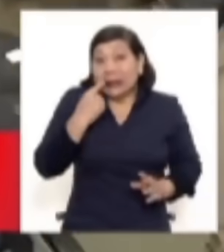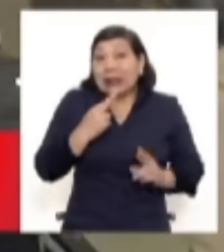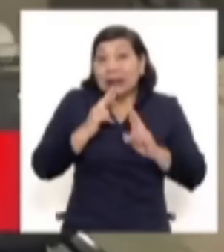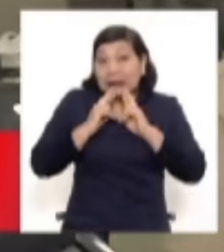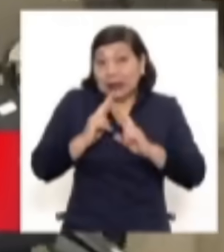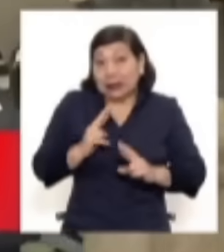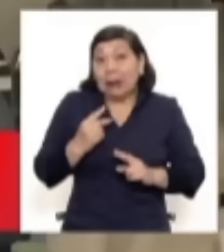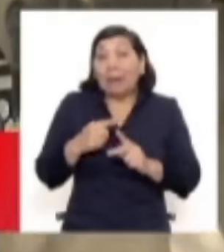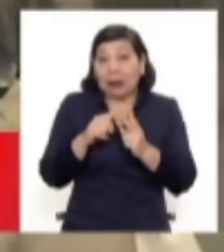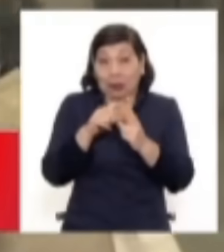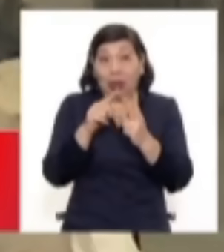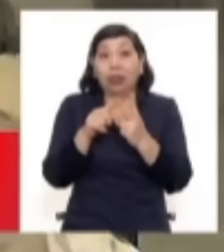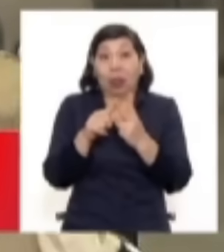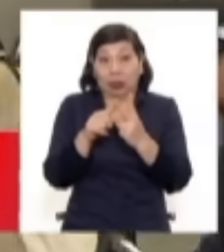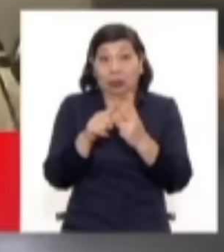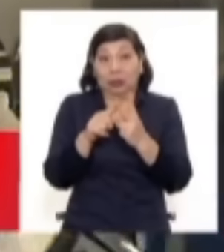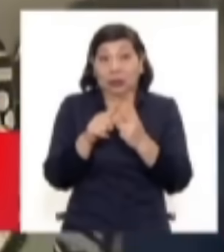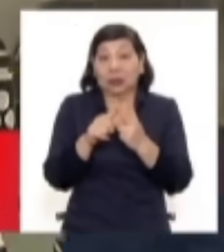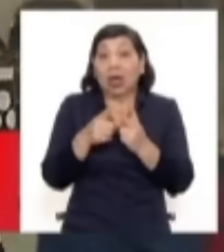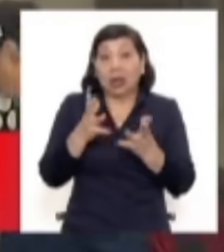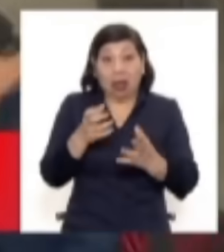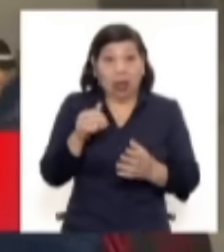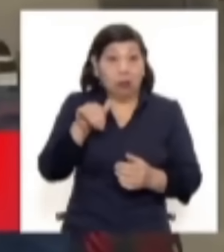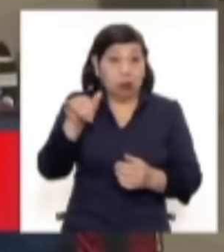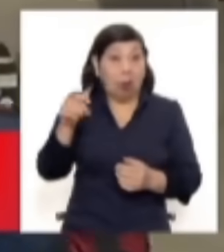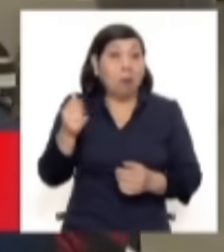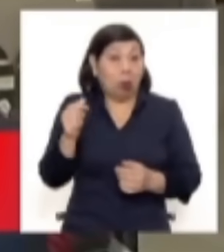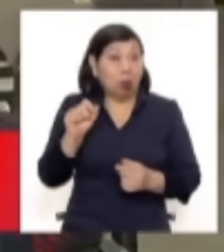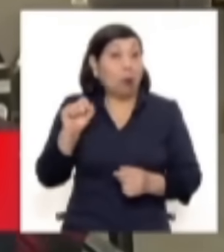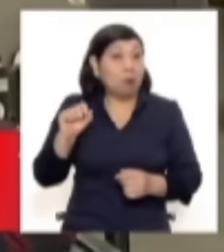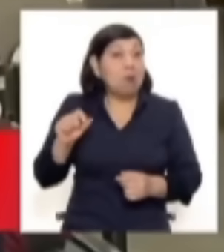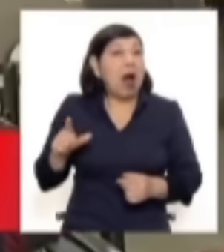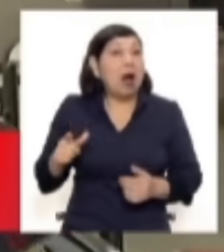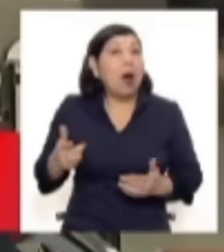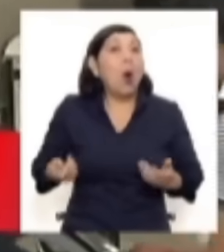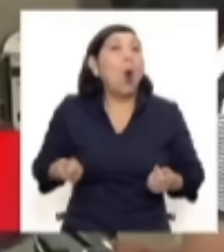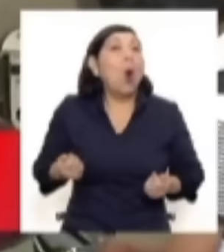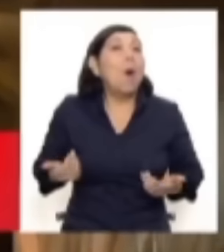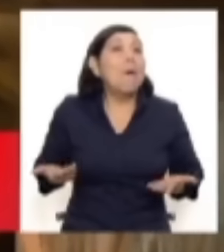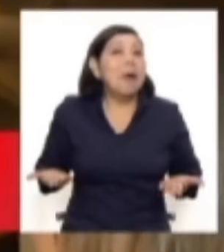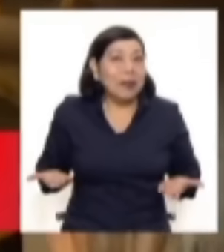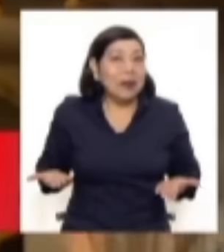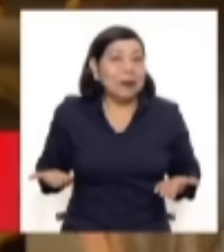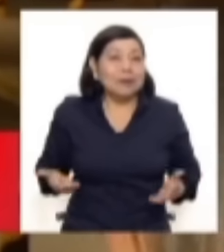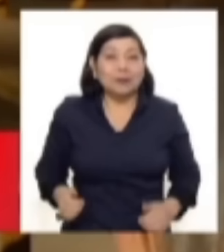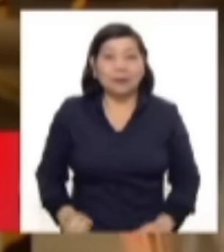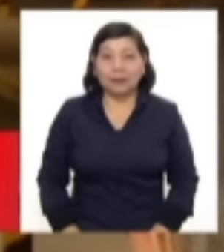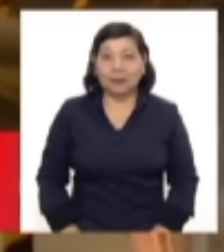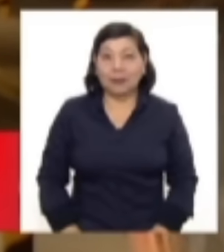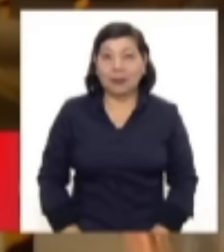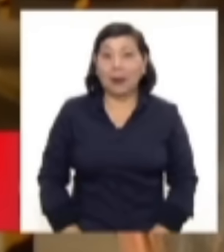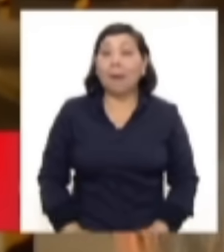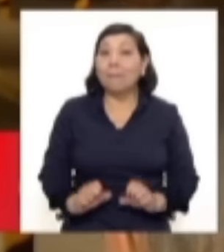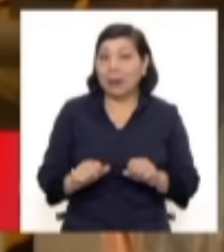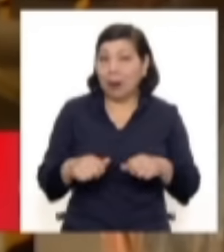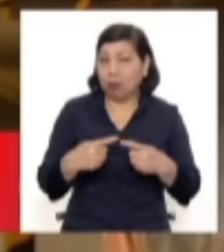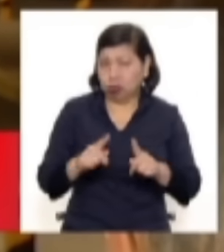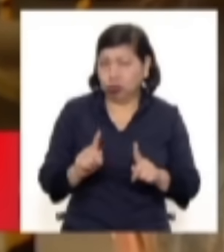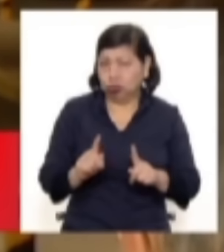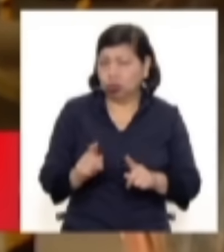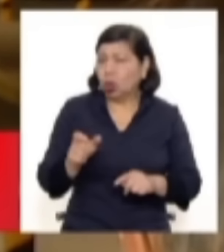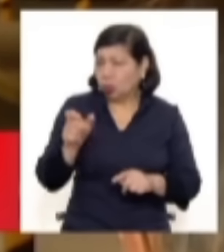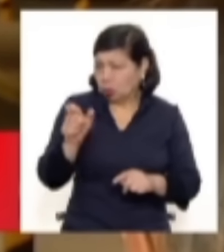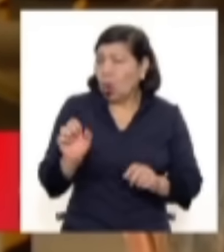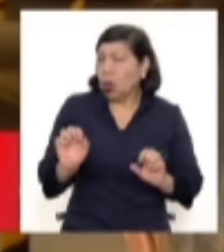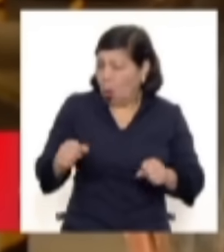dio recomendaciones para aquellas personas que requieran viajar con montos altos de dinero en efectivo la legislación peruana permite que